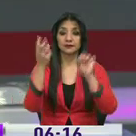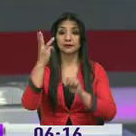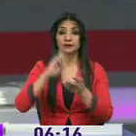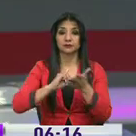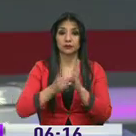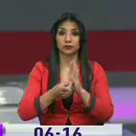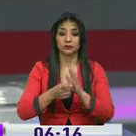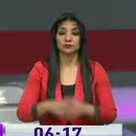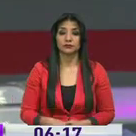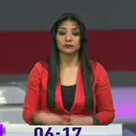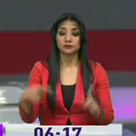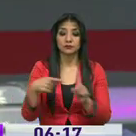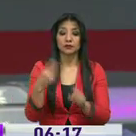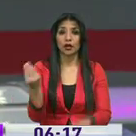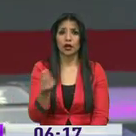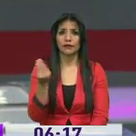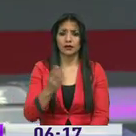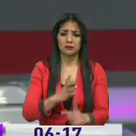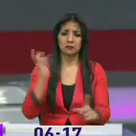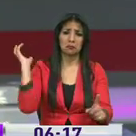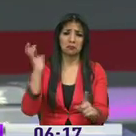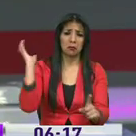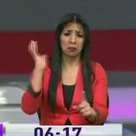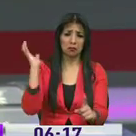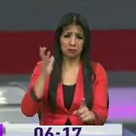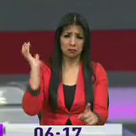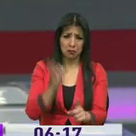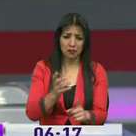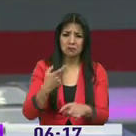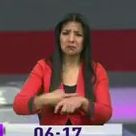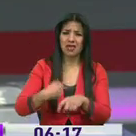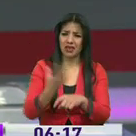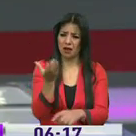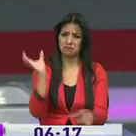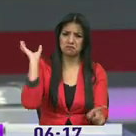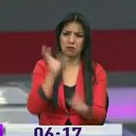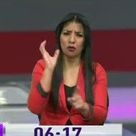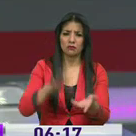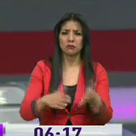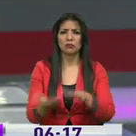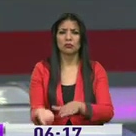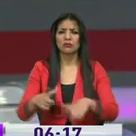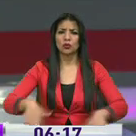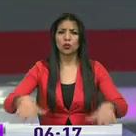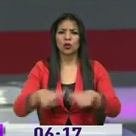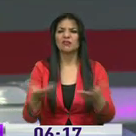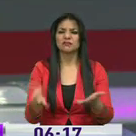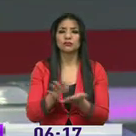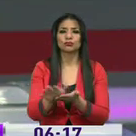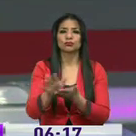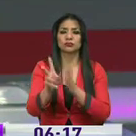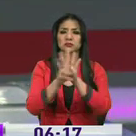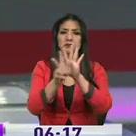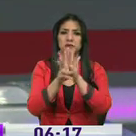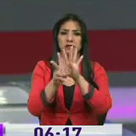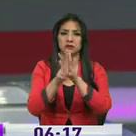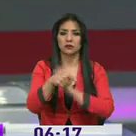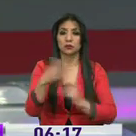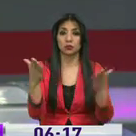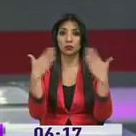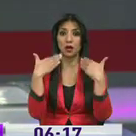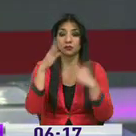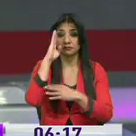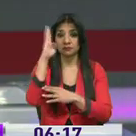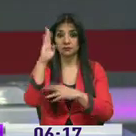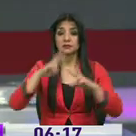Un joven fue golpeado con adoquines hasta asesinarlo. Este hecho ocurrió en Socio Vivienda, allá en el noroeste de Guayaquil. La policía ya